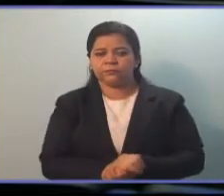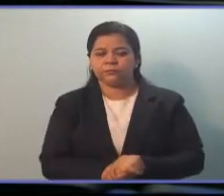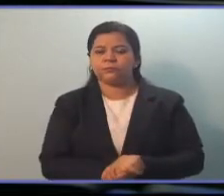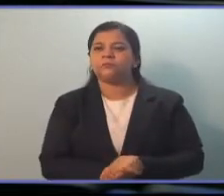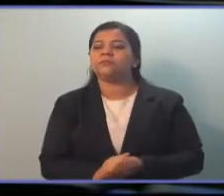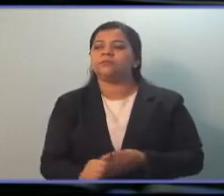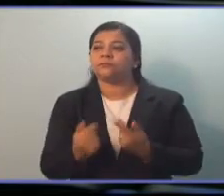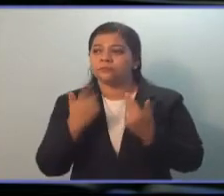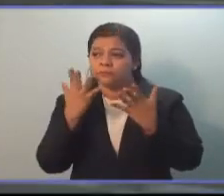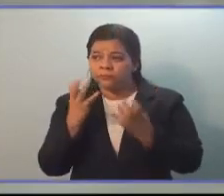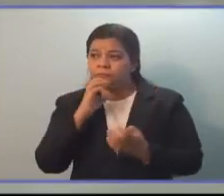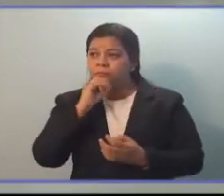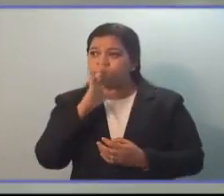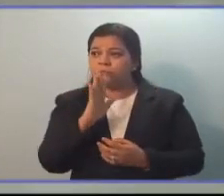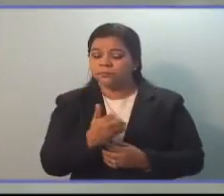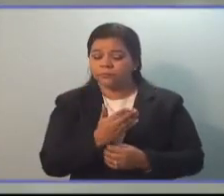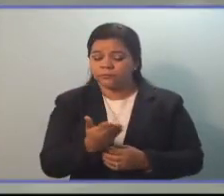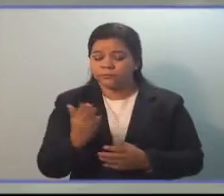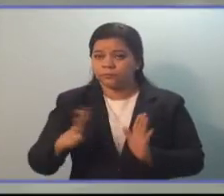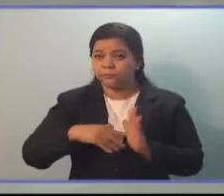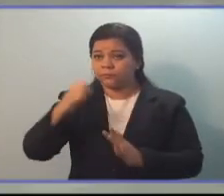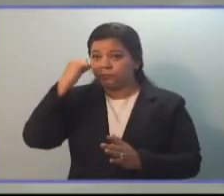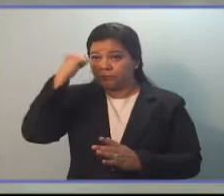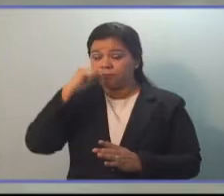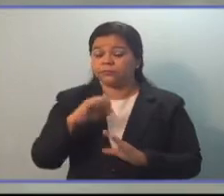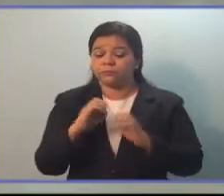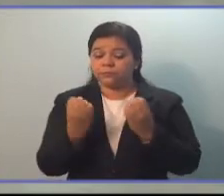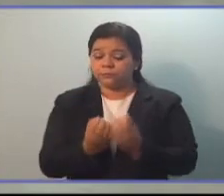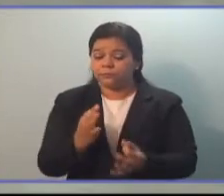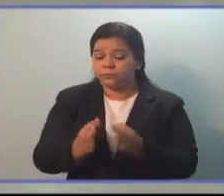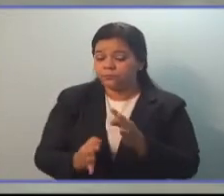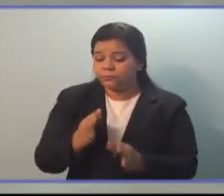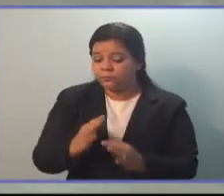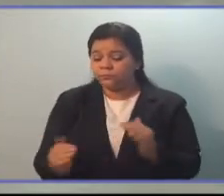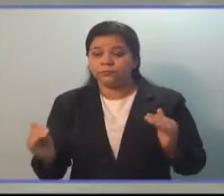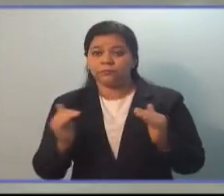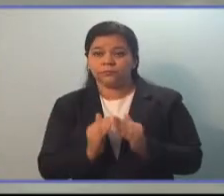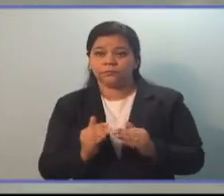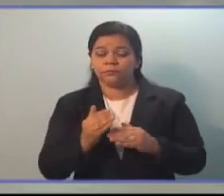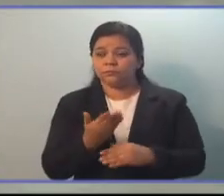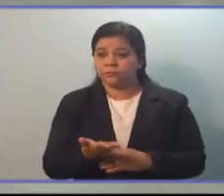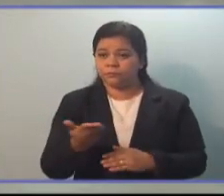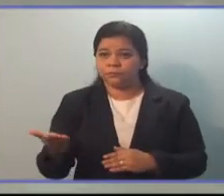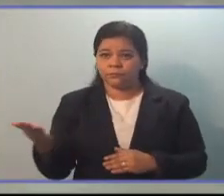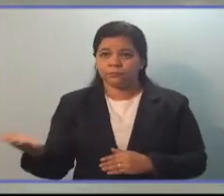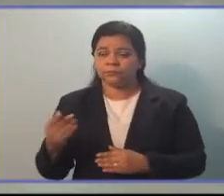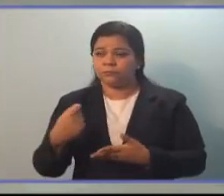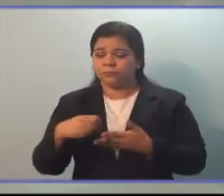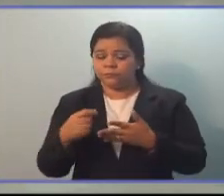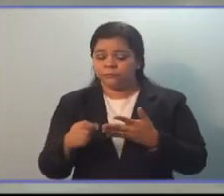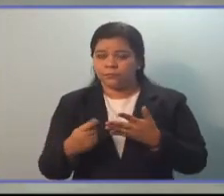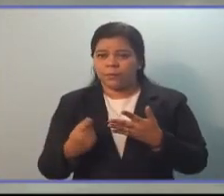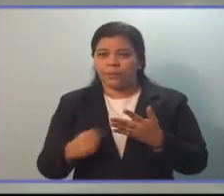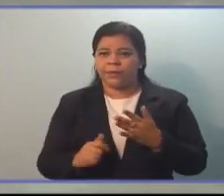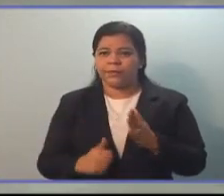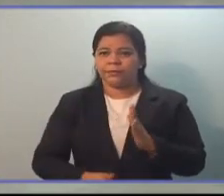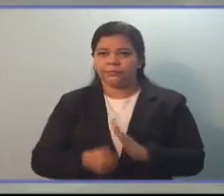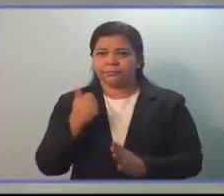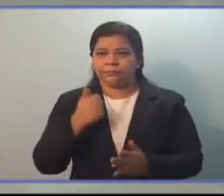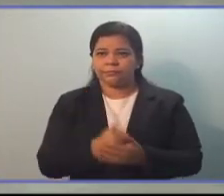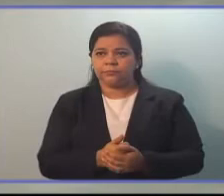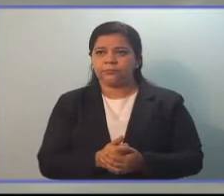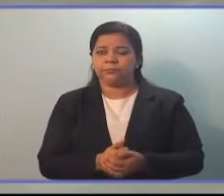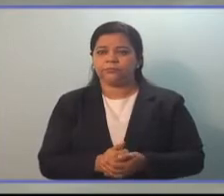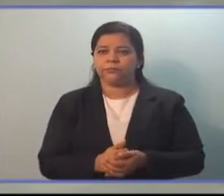Quisiera destacar aspectos positivos del órgano judicial y aspectos también que son objeto también de revisión y a lo mejor de